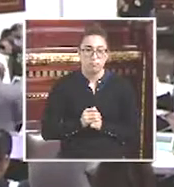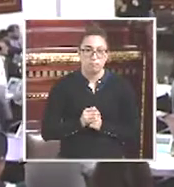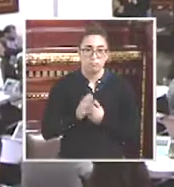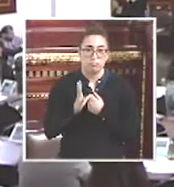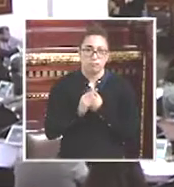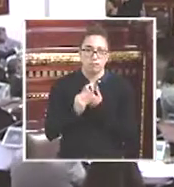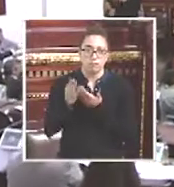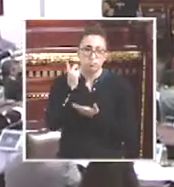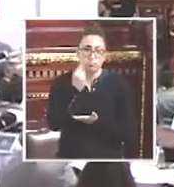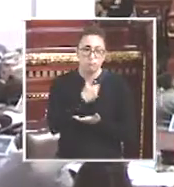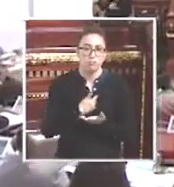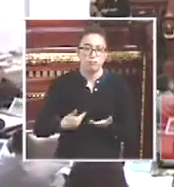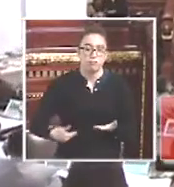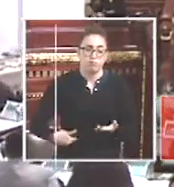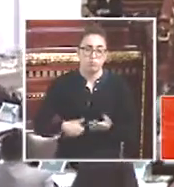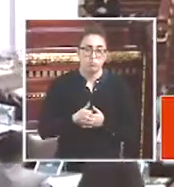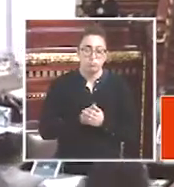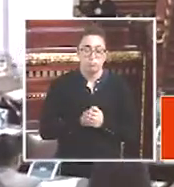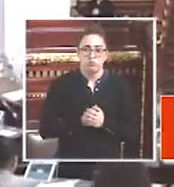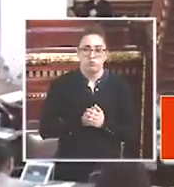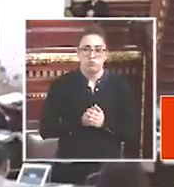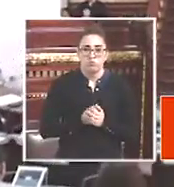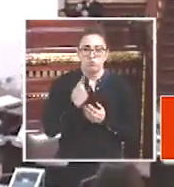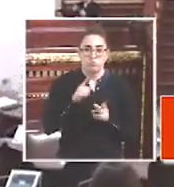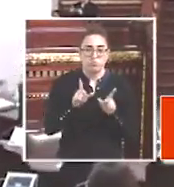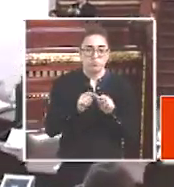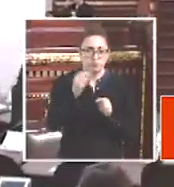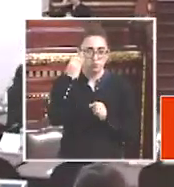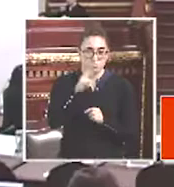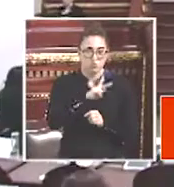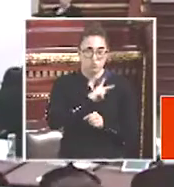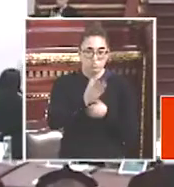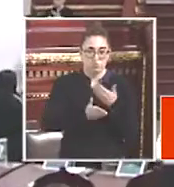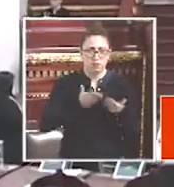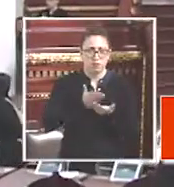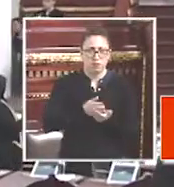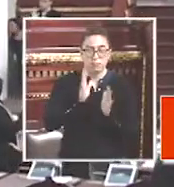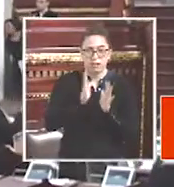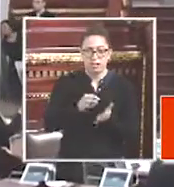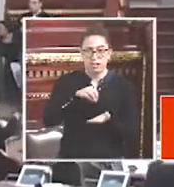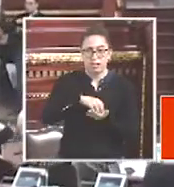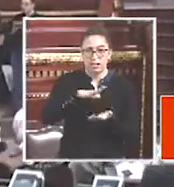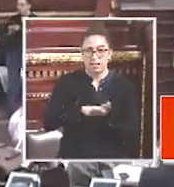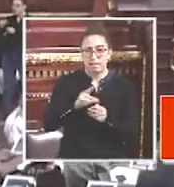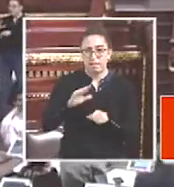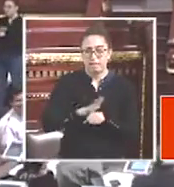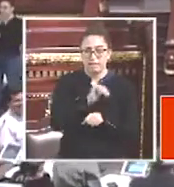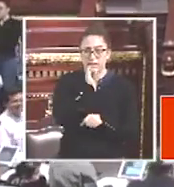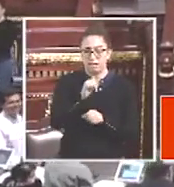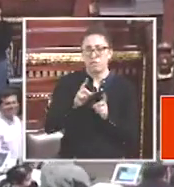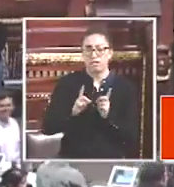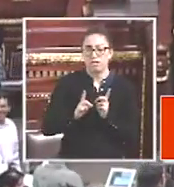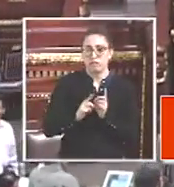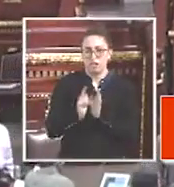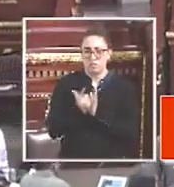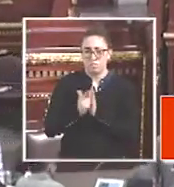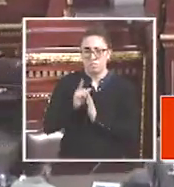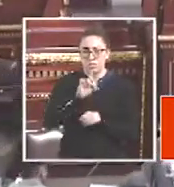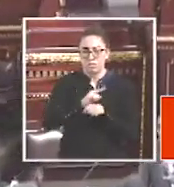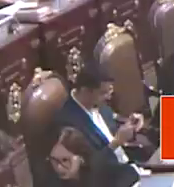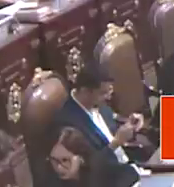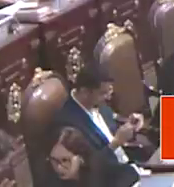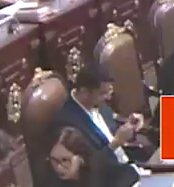El Pleno del Congreso local exhortó a la Contraloría Interna a revisar e investigar los procesos de licitación que se han realizado en el